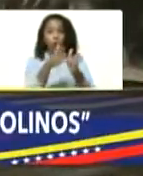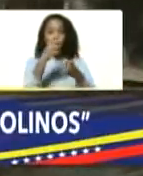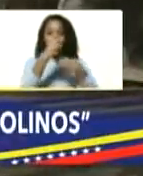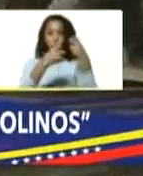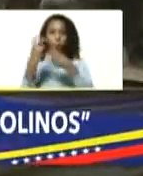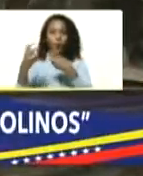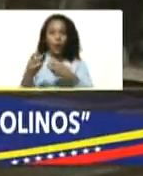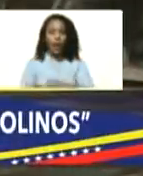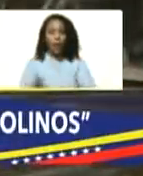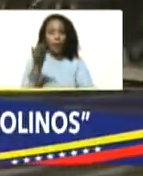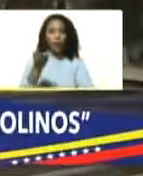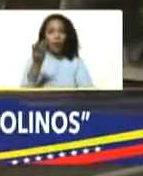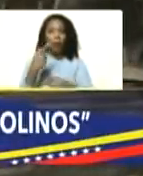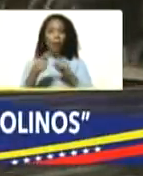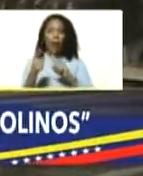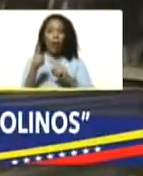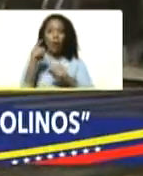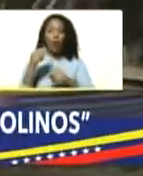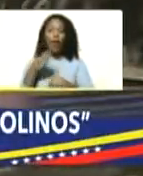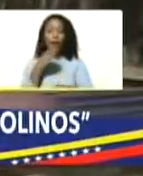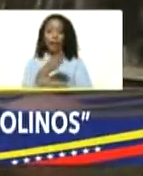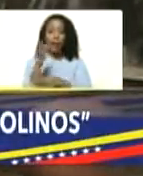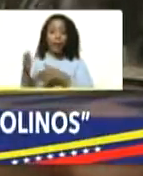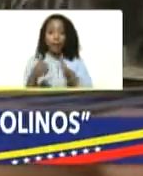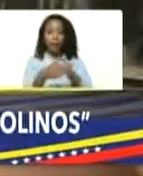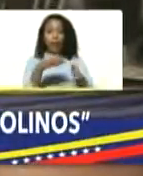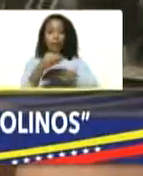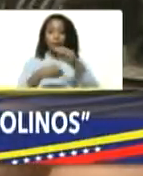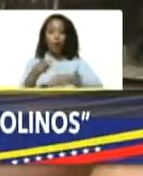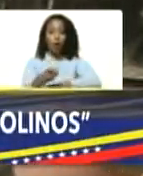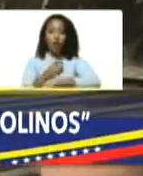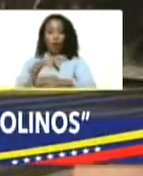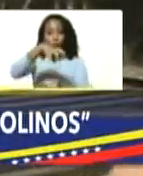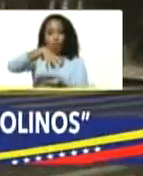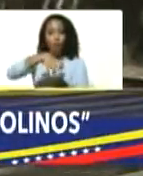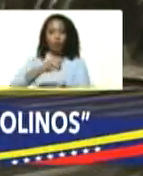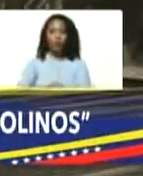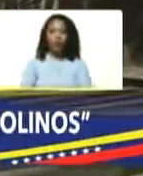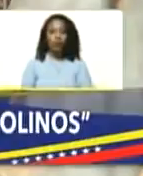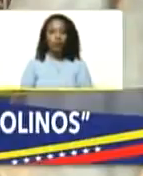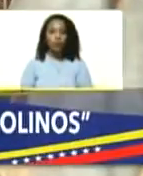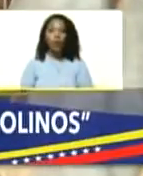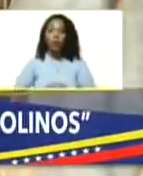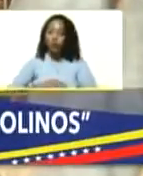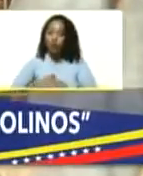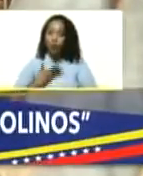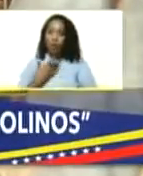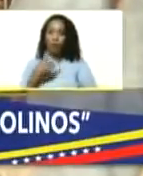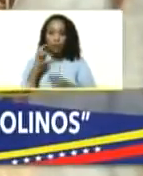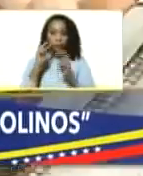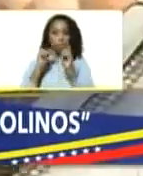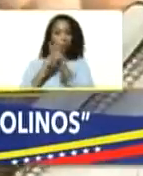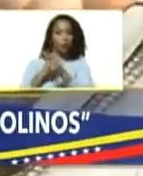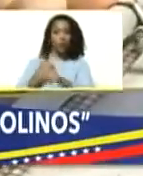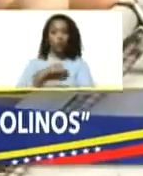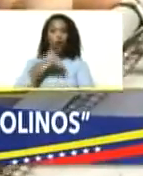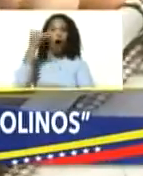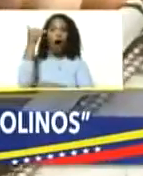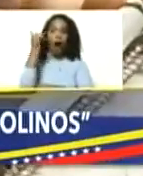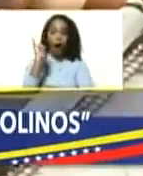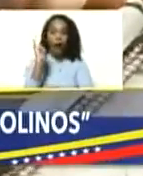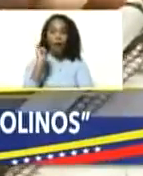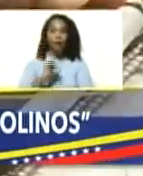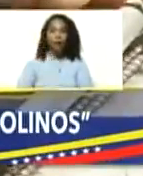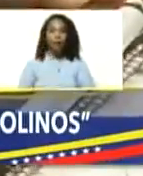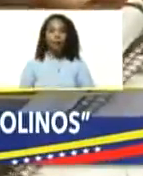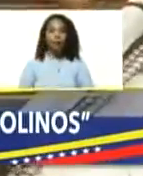particular pero en ese recorrido que hicimos como gobierno regional que puede descubrir que nosotros tenemos presidentes